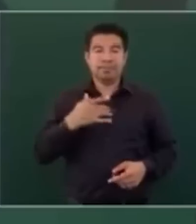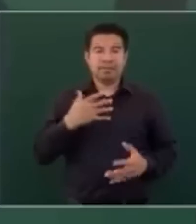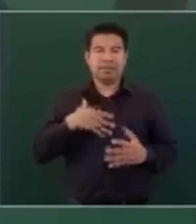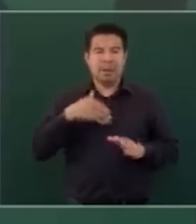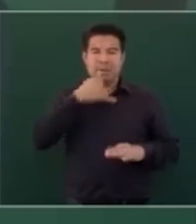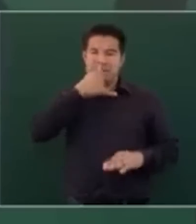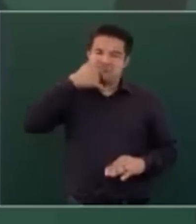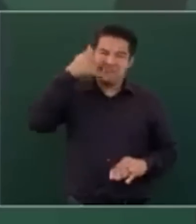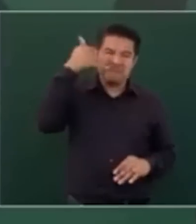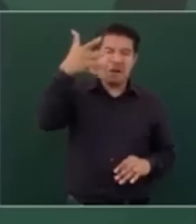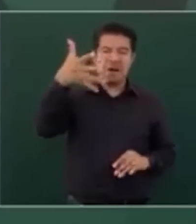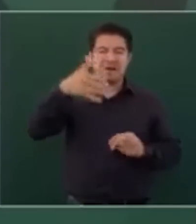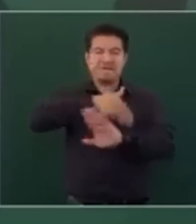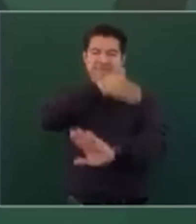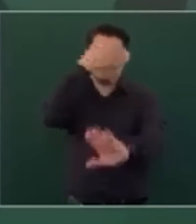insultan,